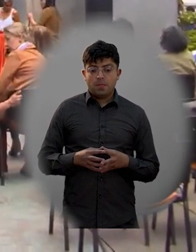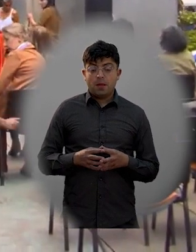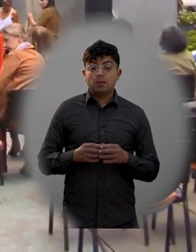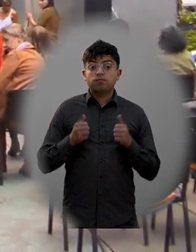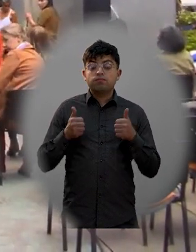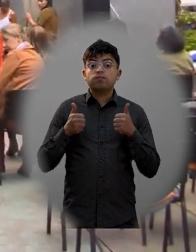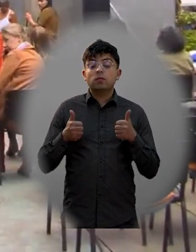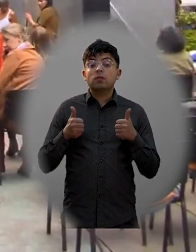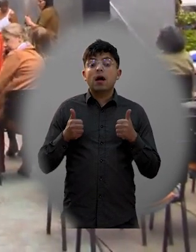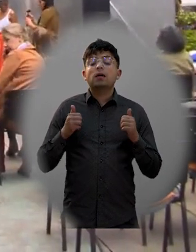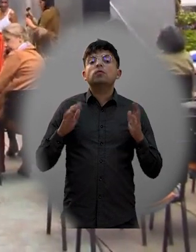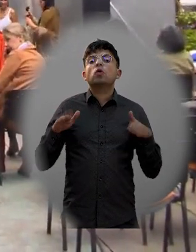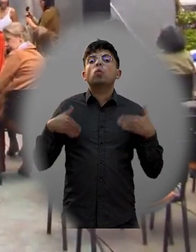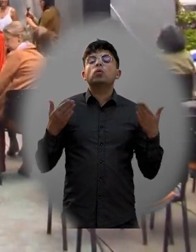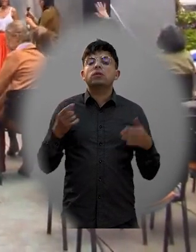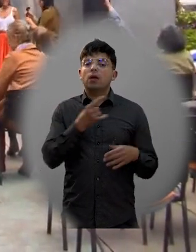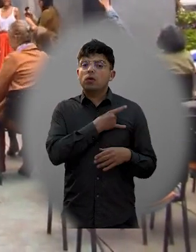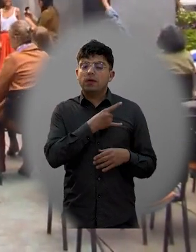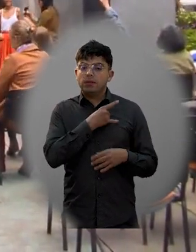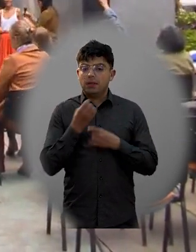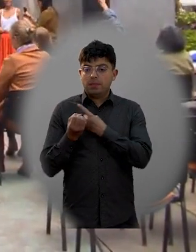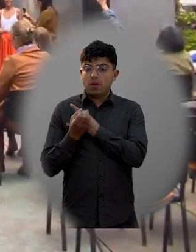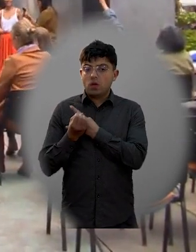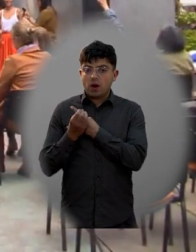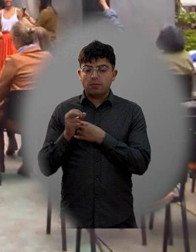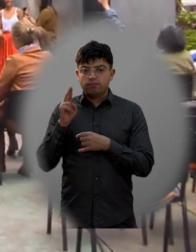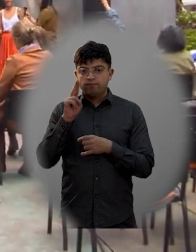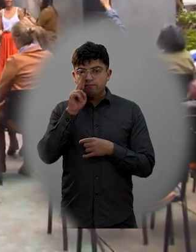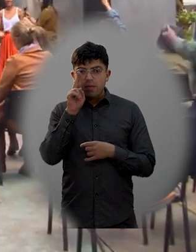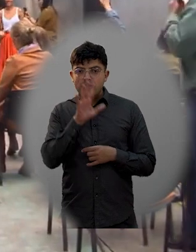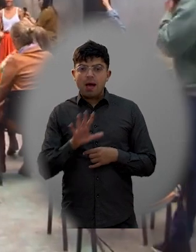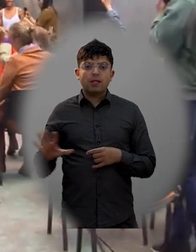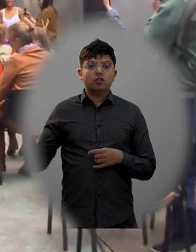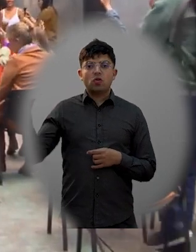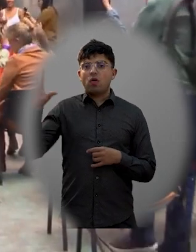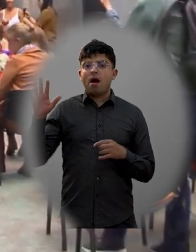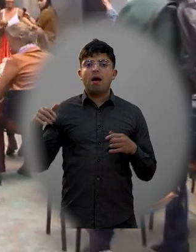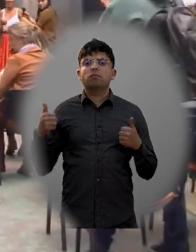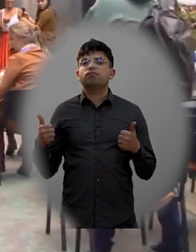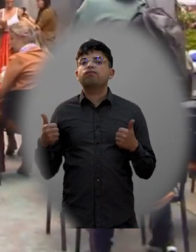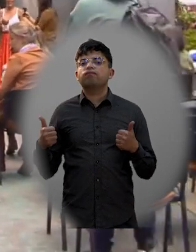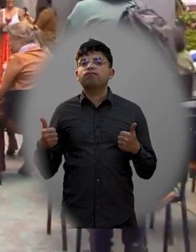Bueno, bueno, bueno, ¿cómo está la Universidad Pedagógica Nacional?